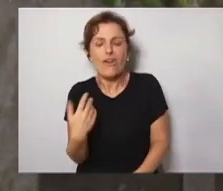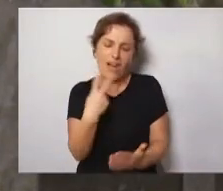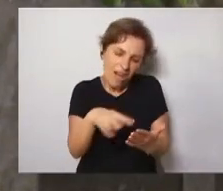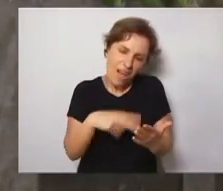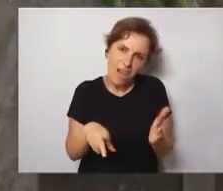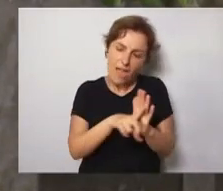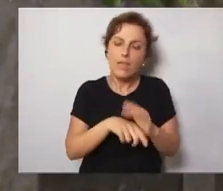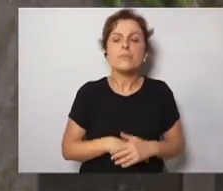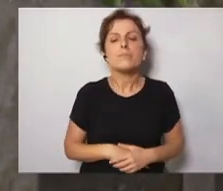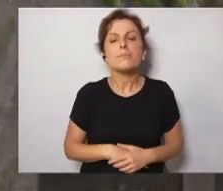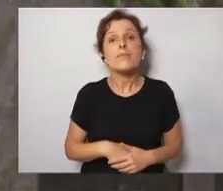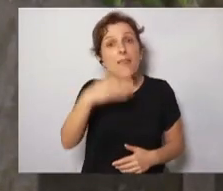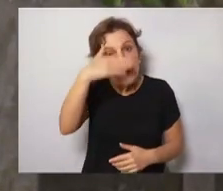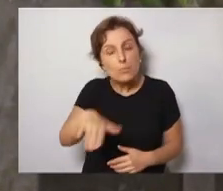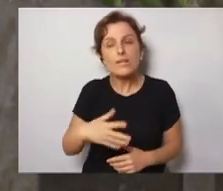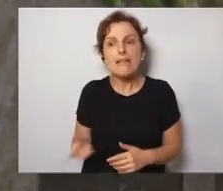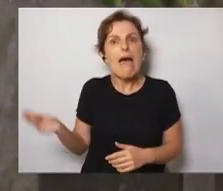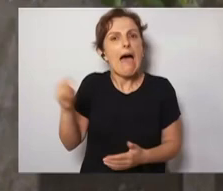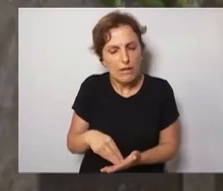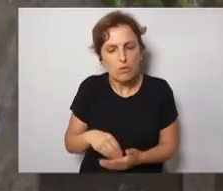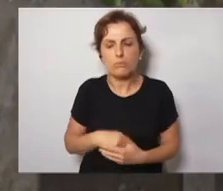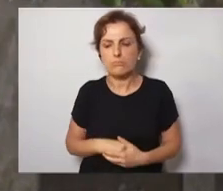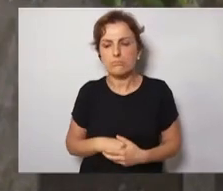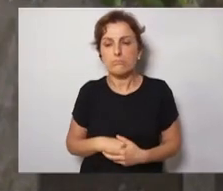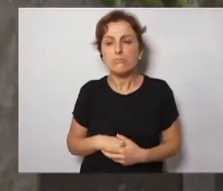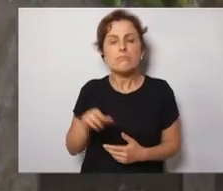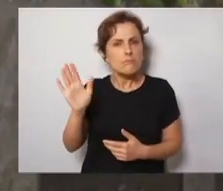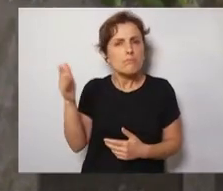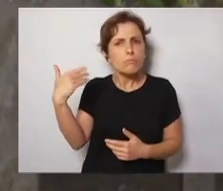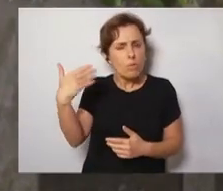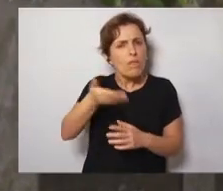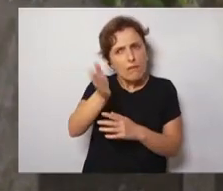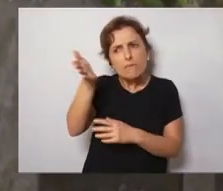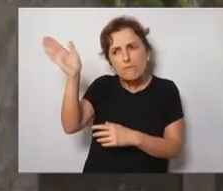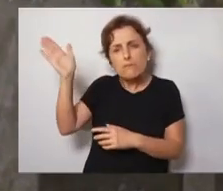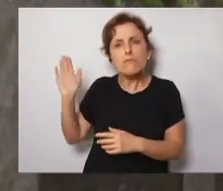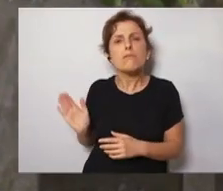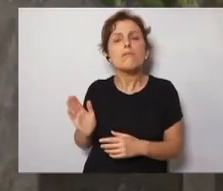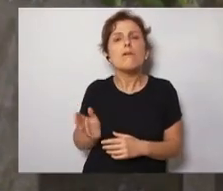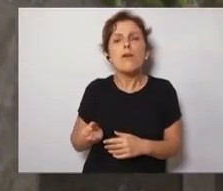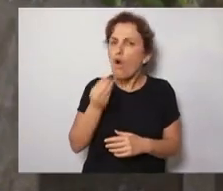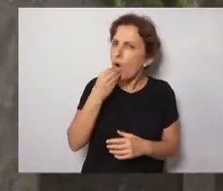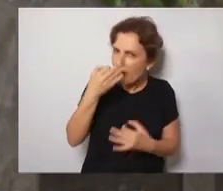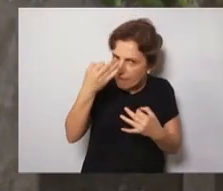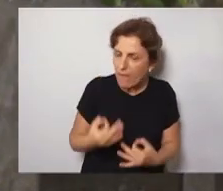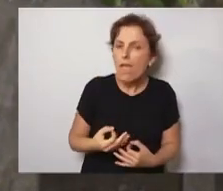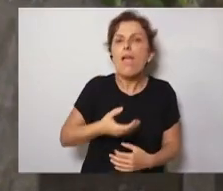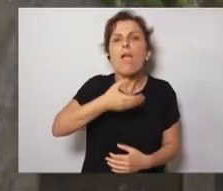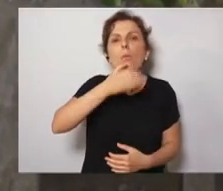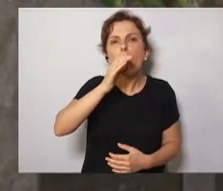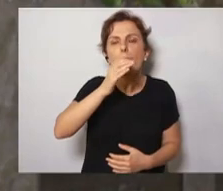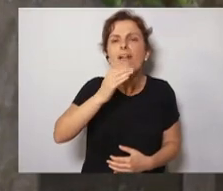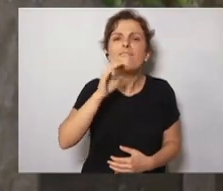después añadió ya pueden retirarse coman bien beban un buen vino